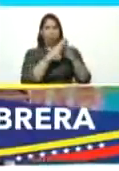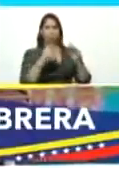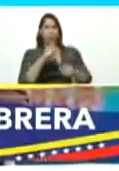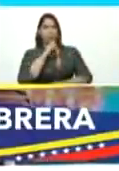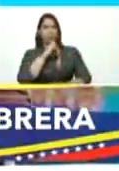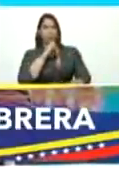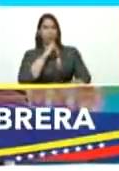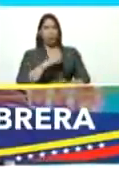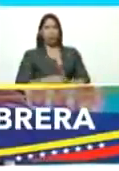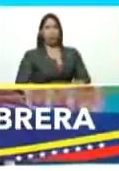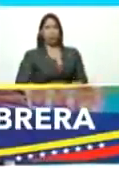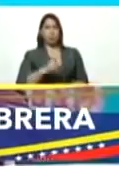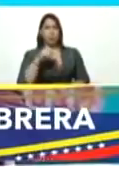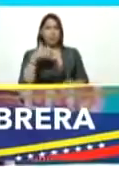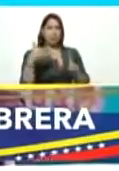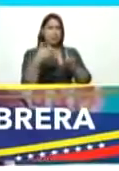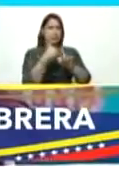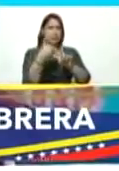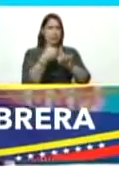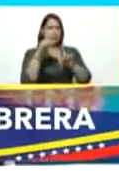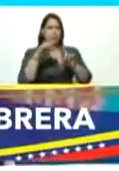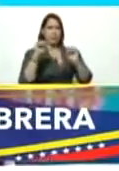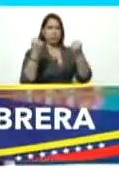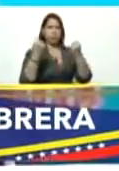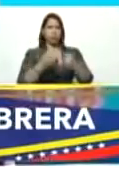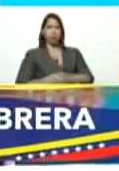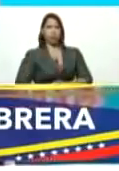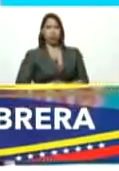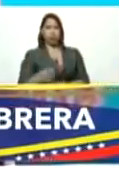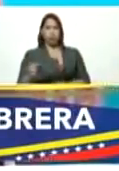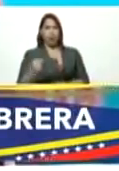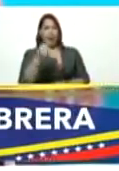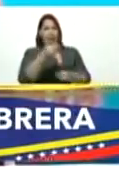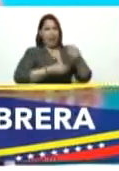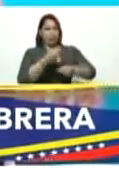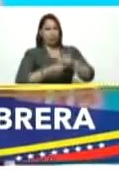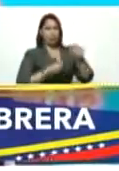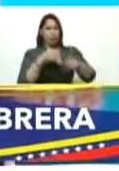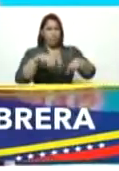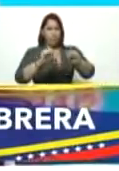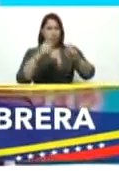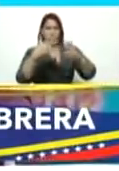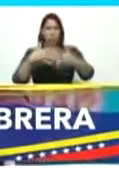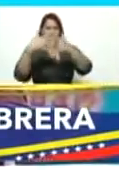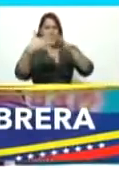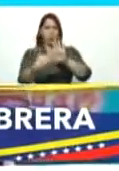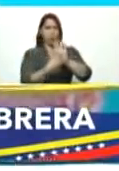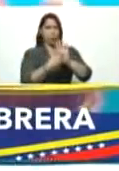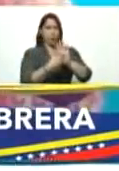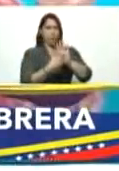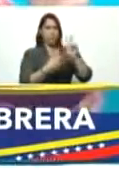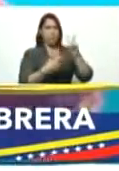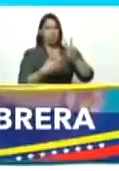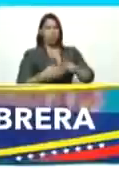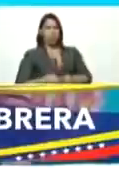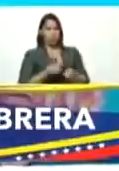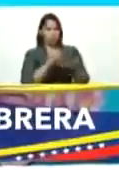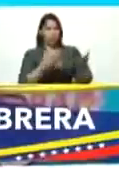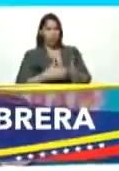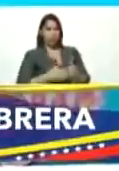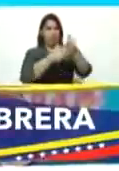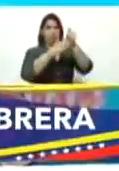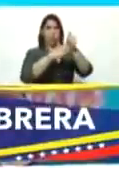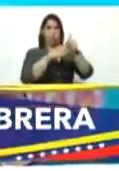y las amenazas y los bloqueos que nos ha impuesto el imperialismo norteamericano son ustedes los héroes de estos